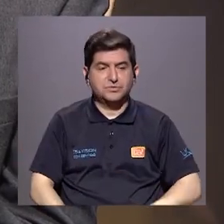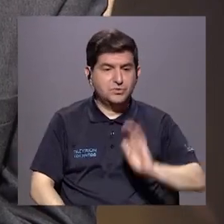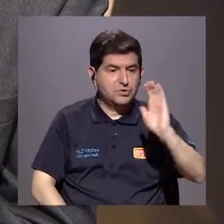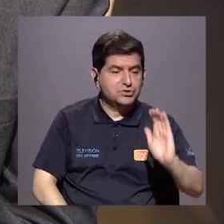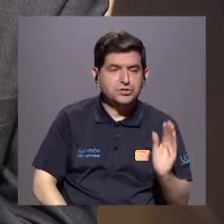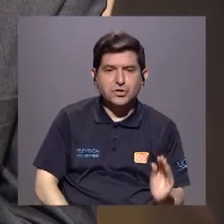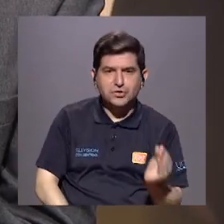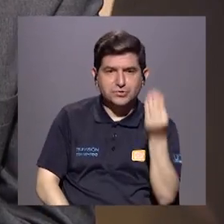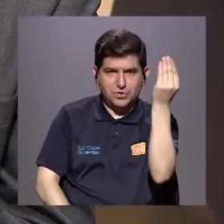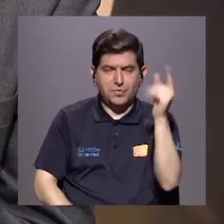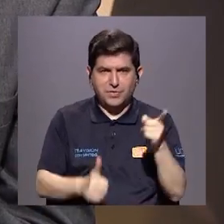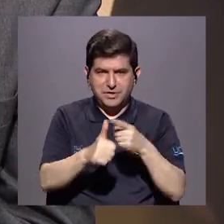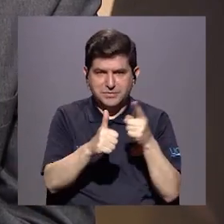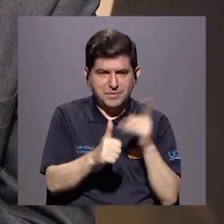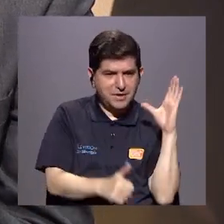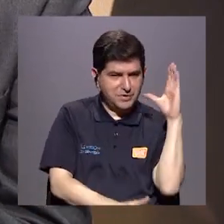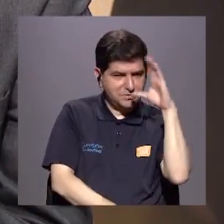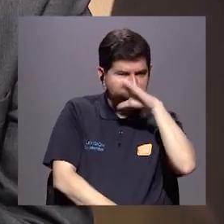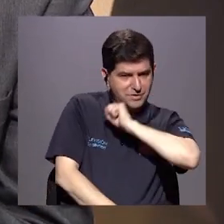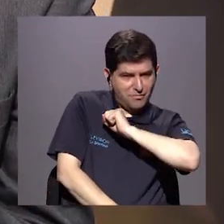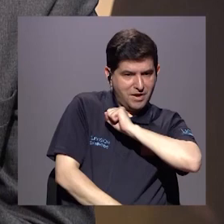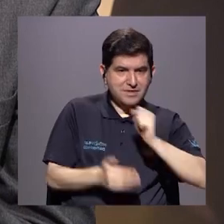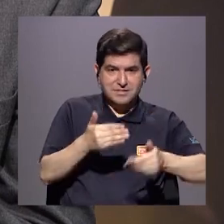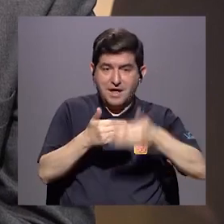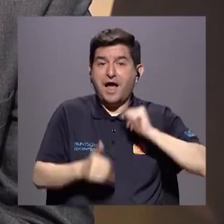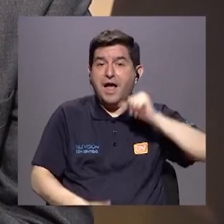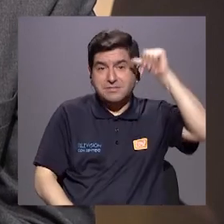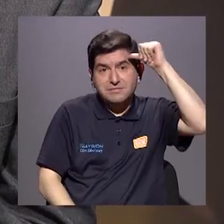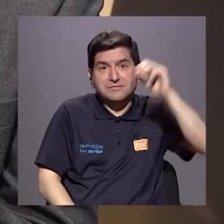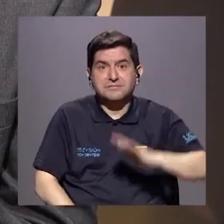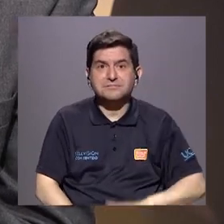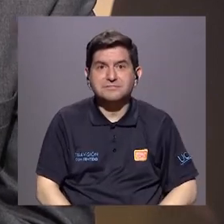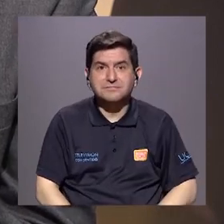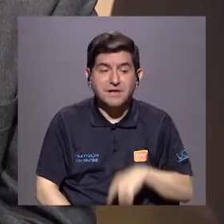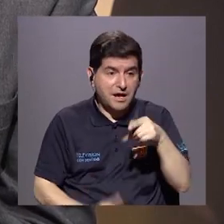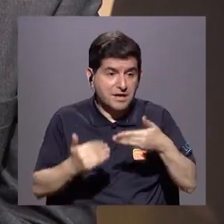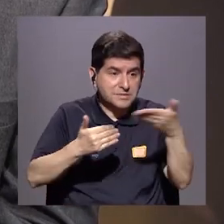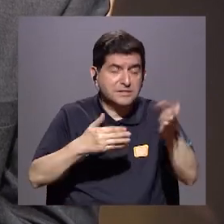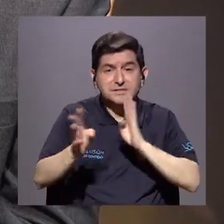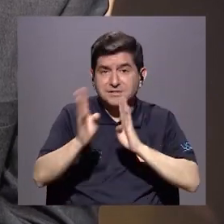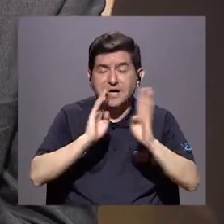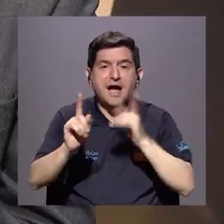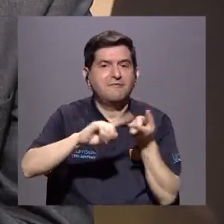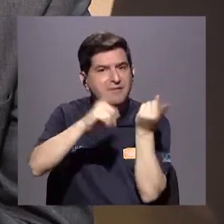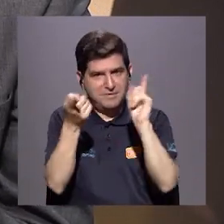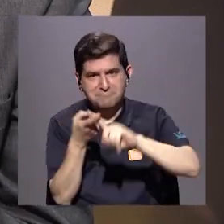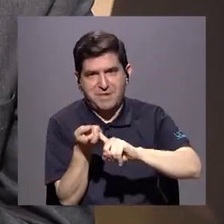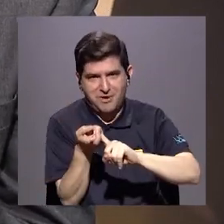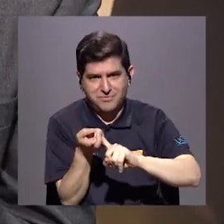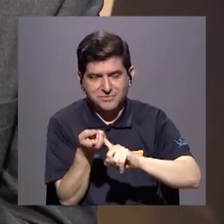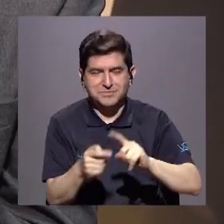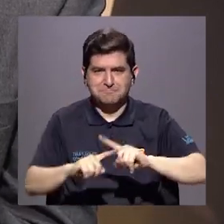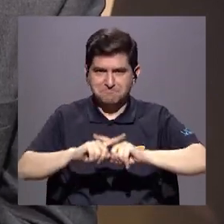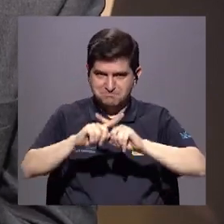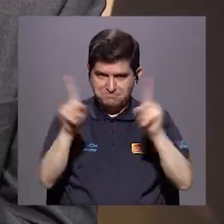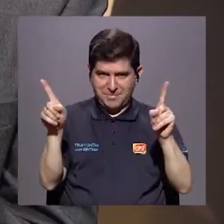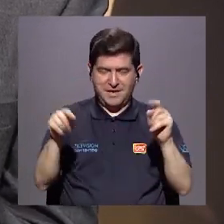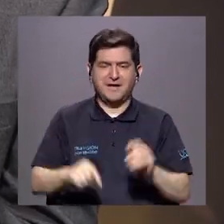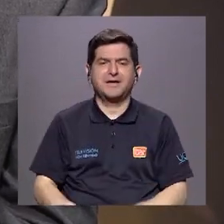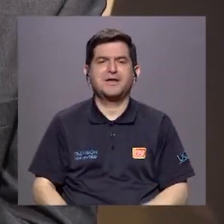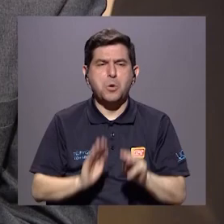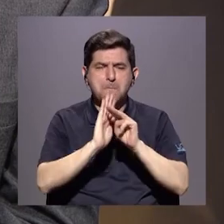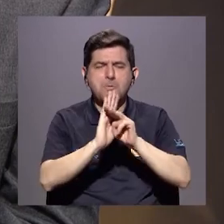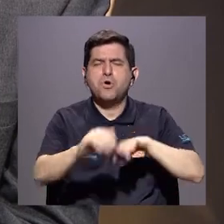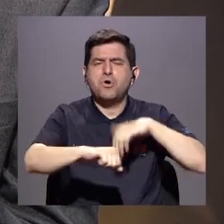chicos adolescentes son los que primero se dan cuenta más antes que los adultos porque estas cosas se conversan entre amigos verdad pero digamos el